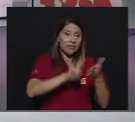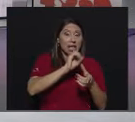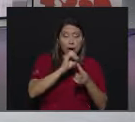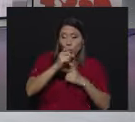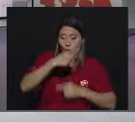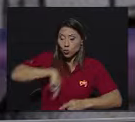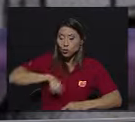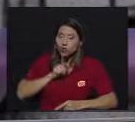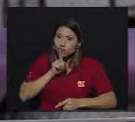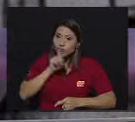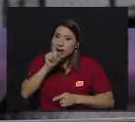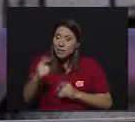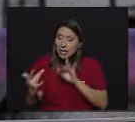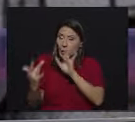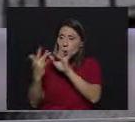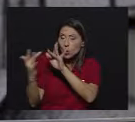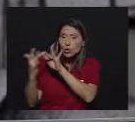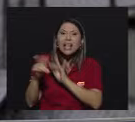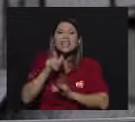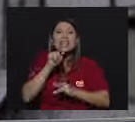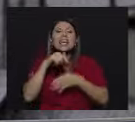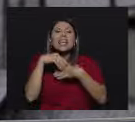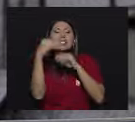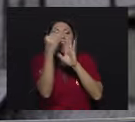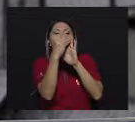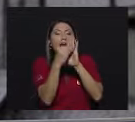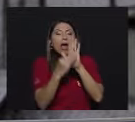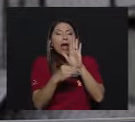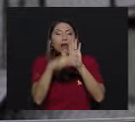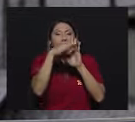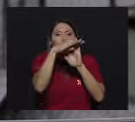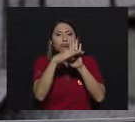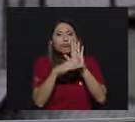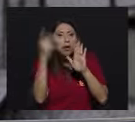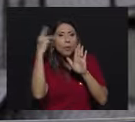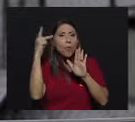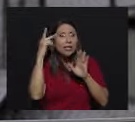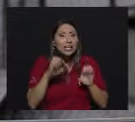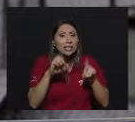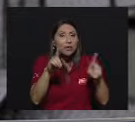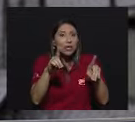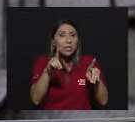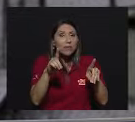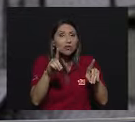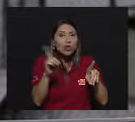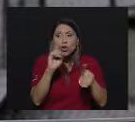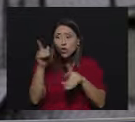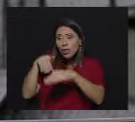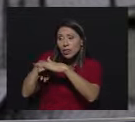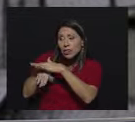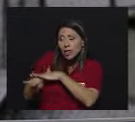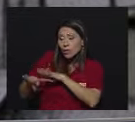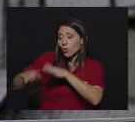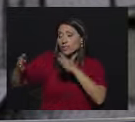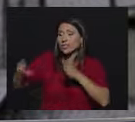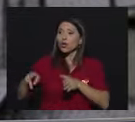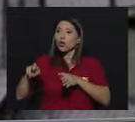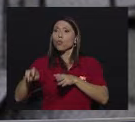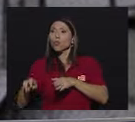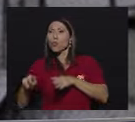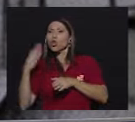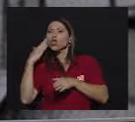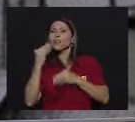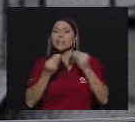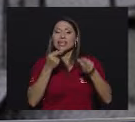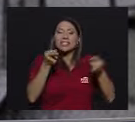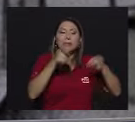aula? ¿Quiénes emiten las políticas educativas? ¿Lo hacen desde un escritorio aislado de lo que están viviendo nuestros salones de clase, nuestros